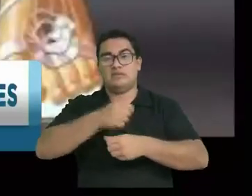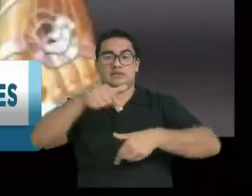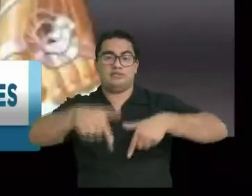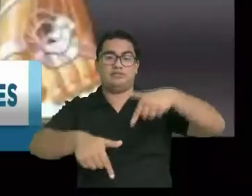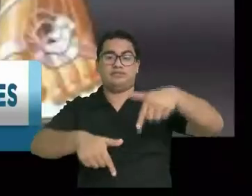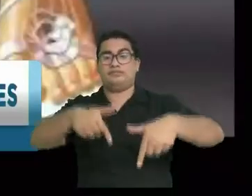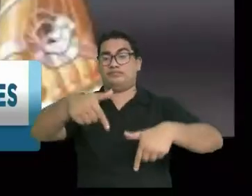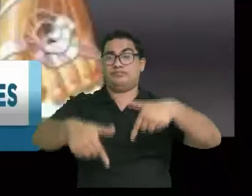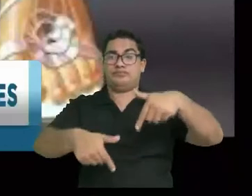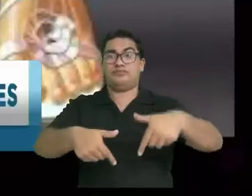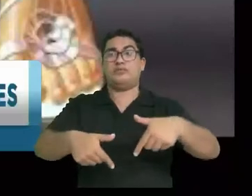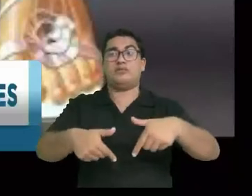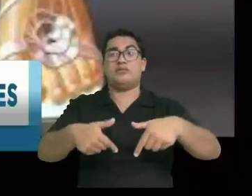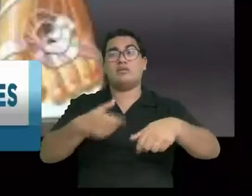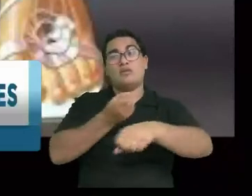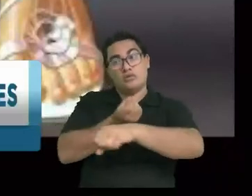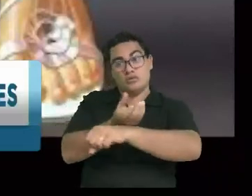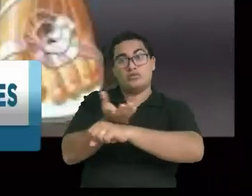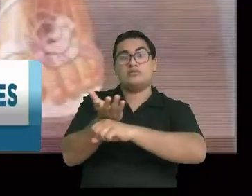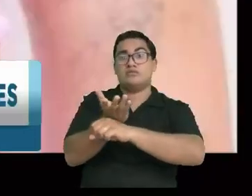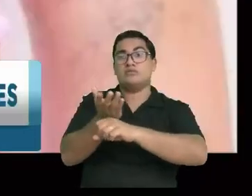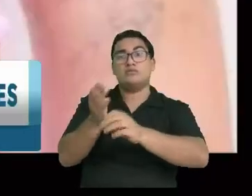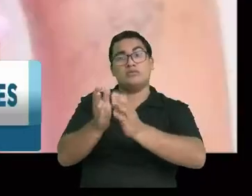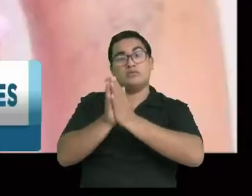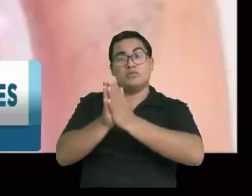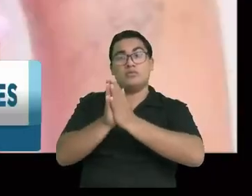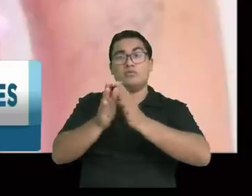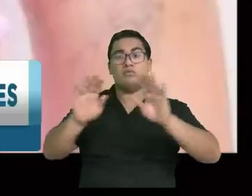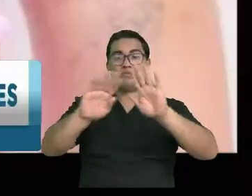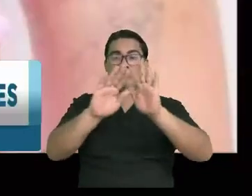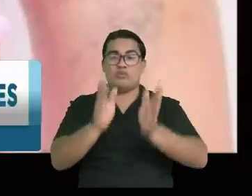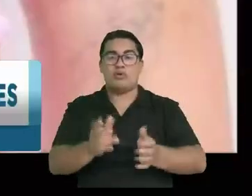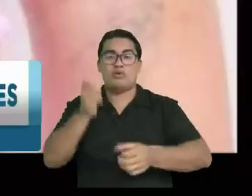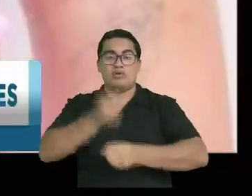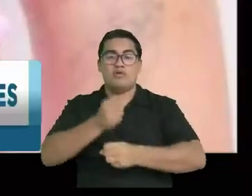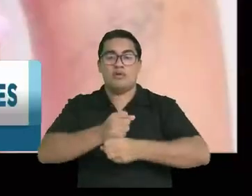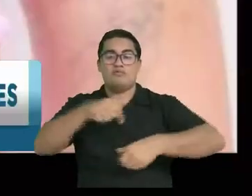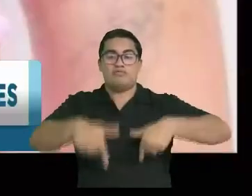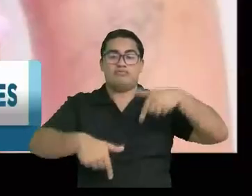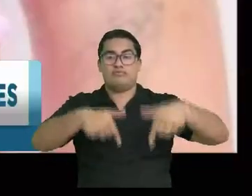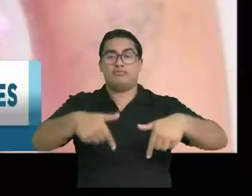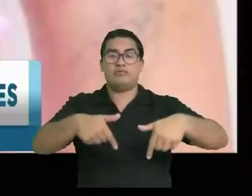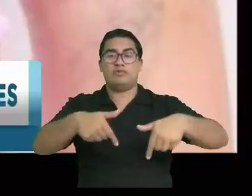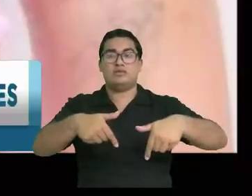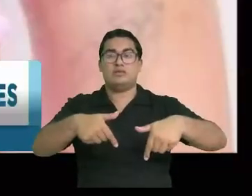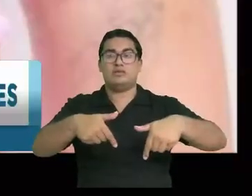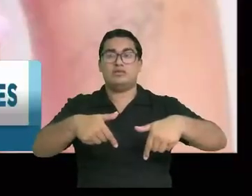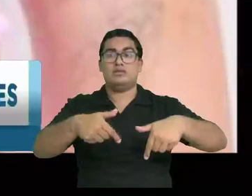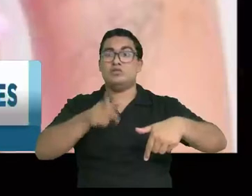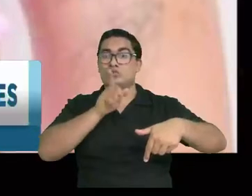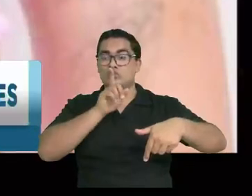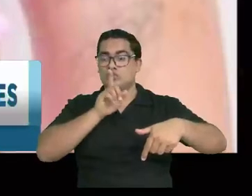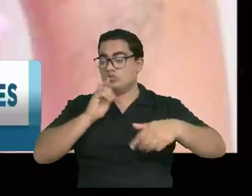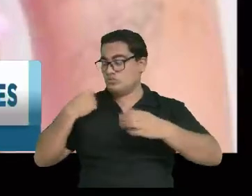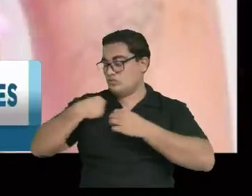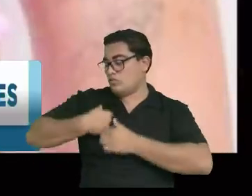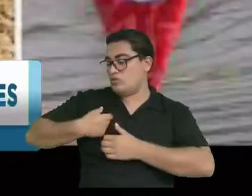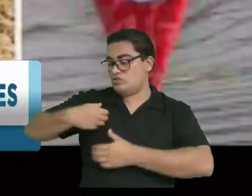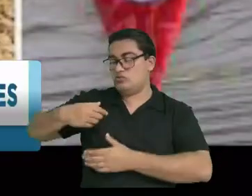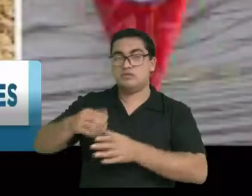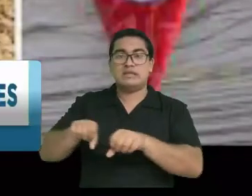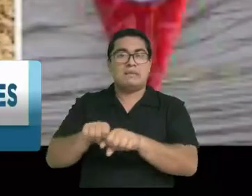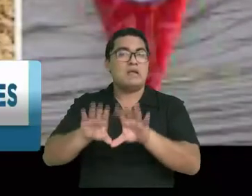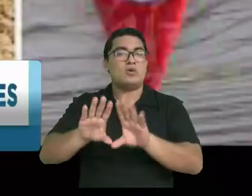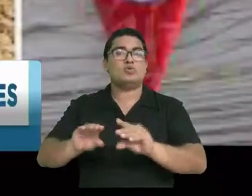tacones, ella, lo recomendable es que cuando salga de su oficina debería de cargar un par de zapatos bajos, cómodos, para que